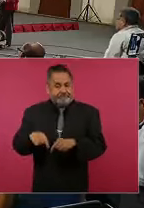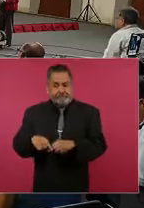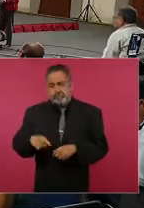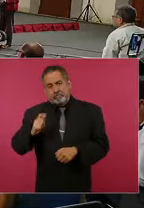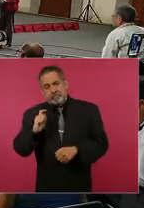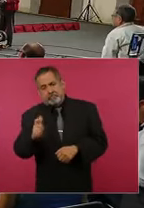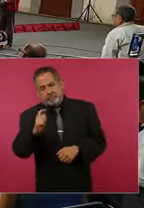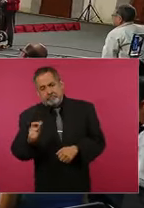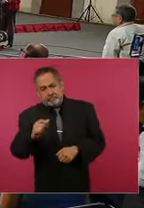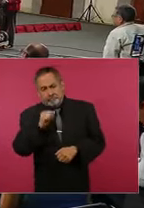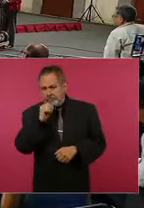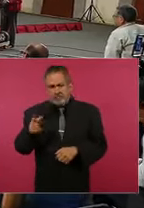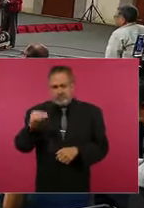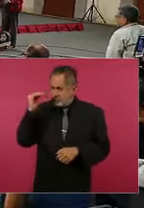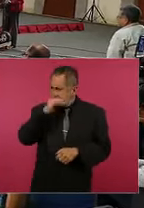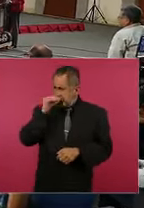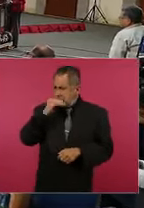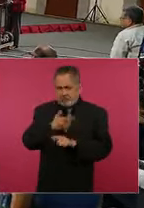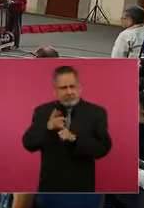pagaba.